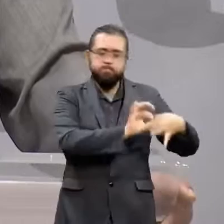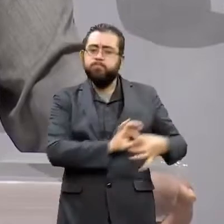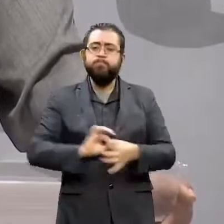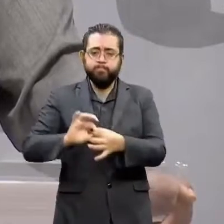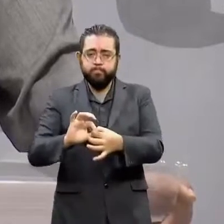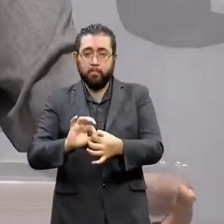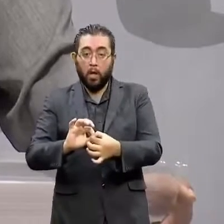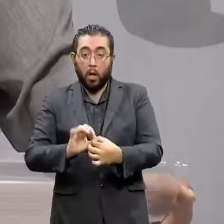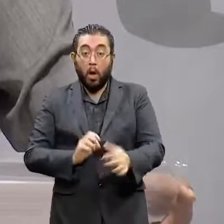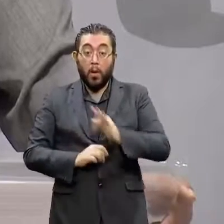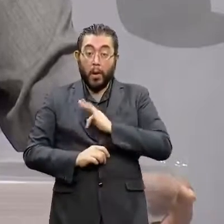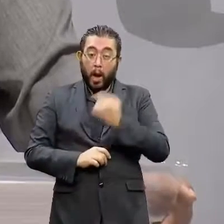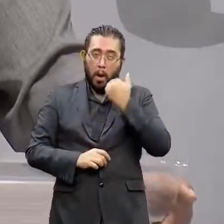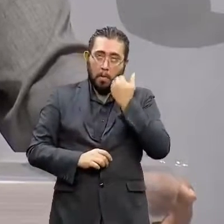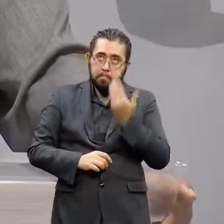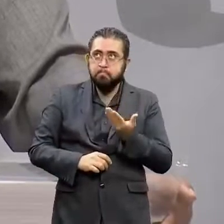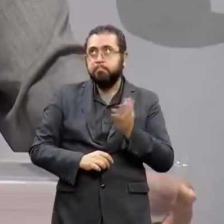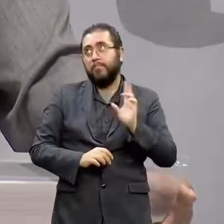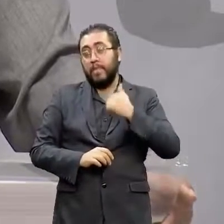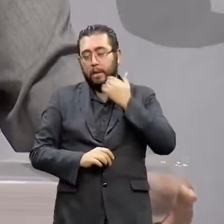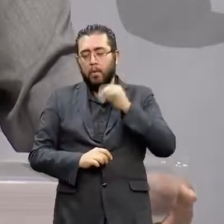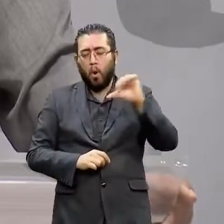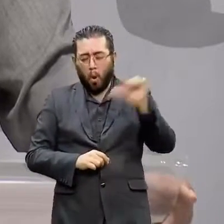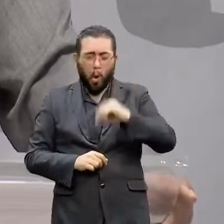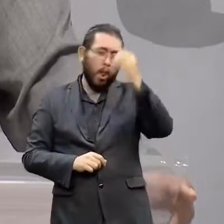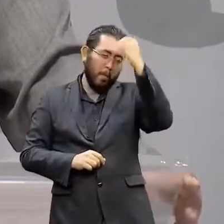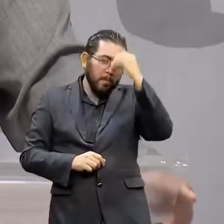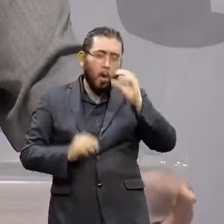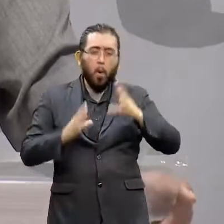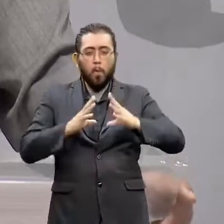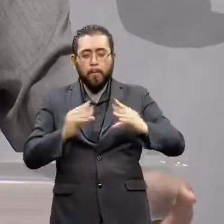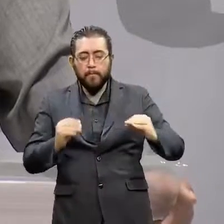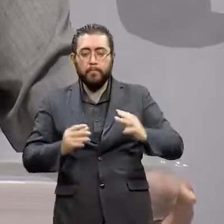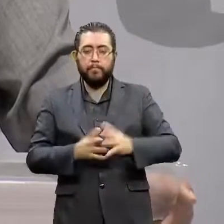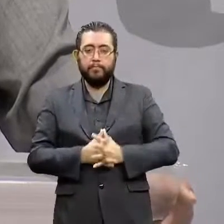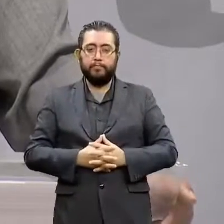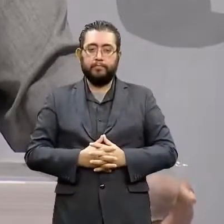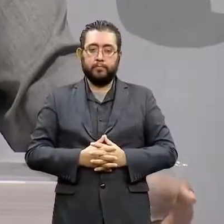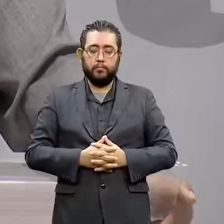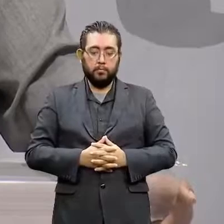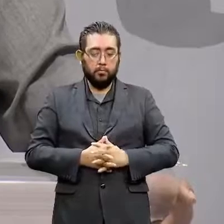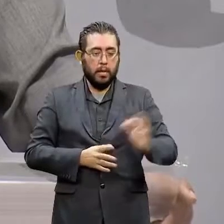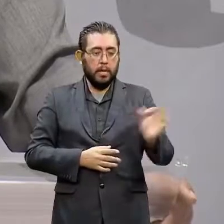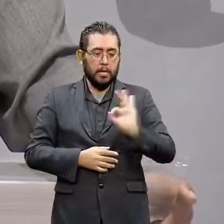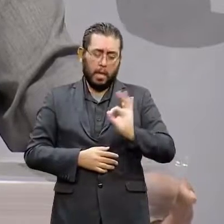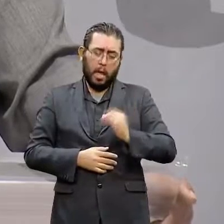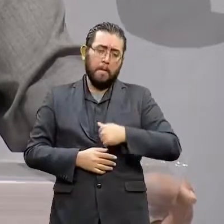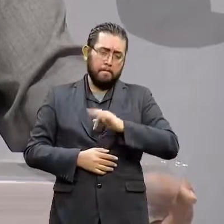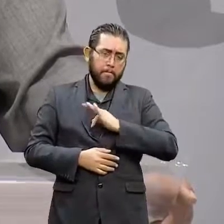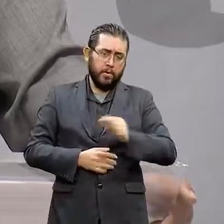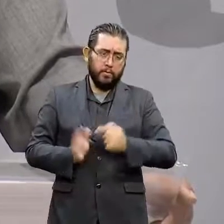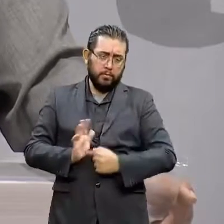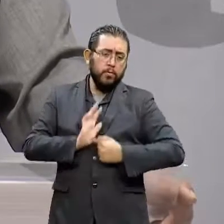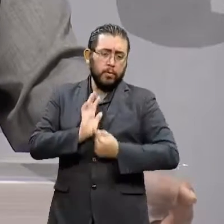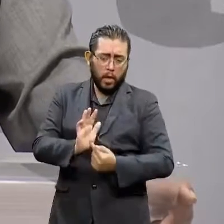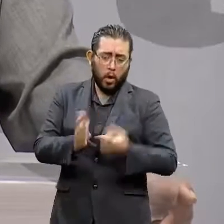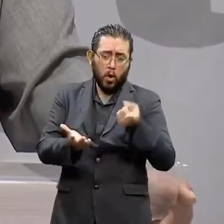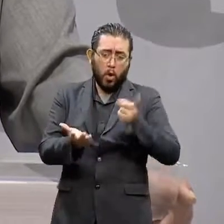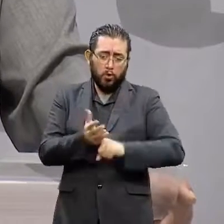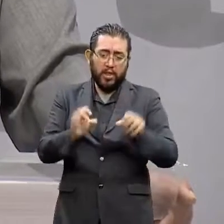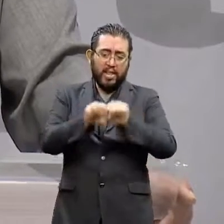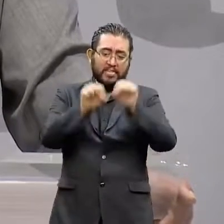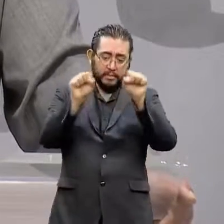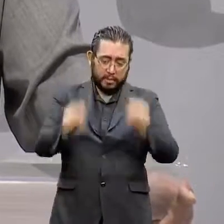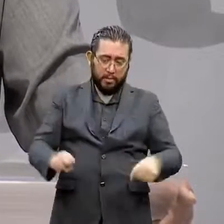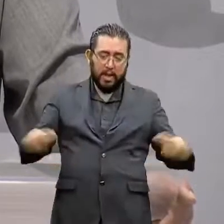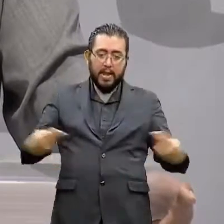conclusión de los trabajos del día de hoy pronto tendrá que presentarse al Sistema Nacional de búsqueda